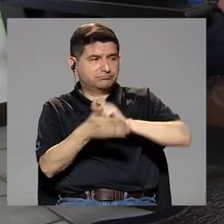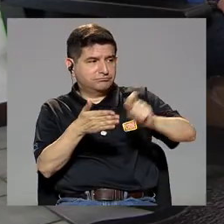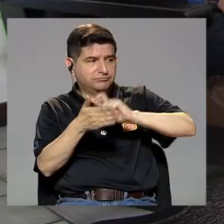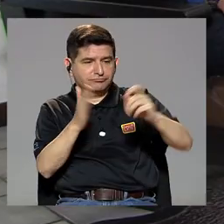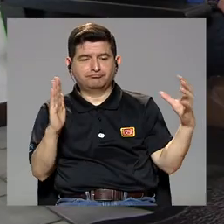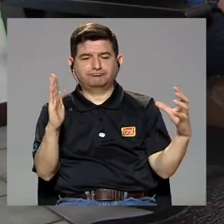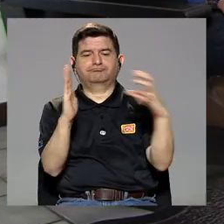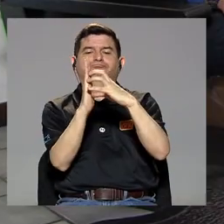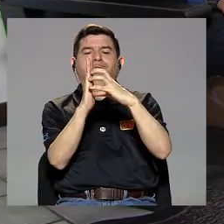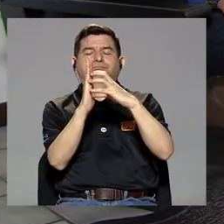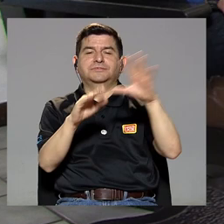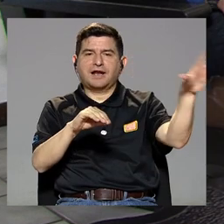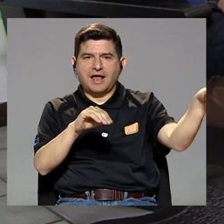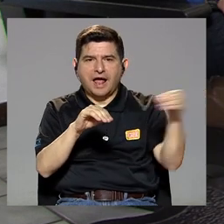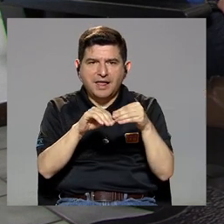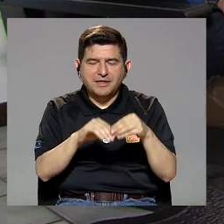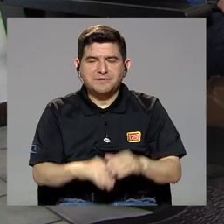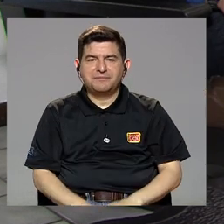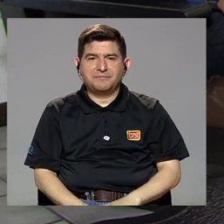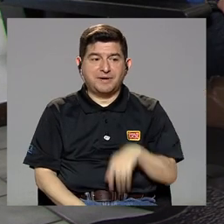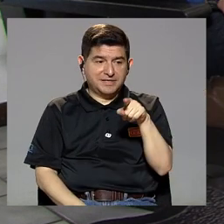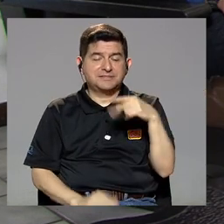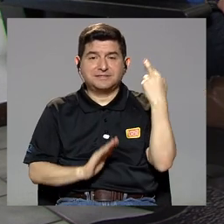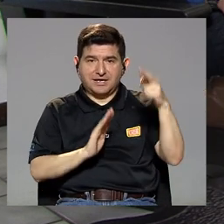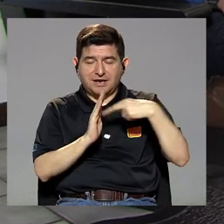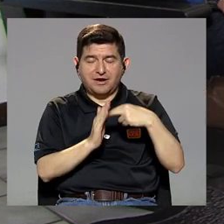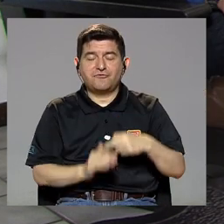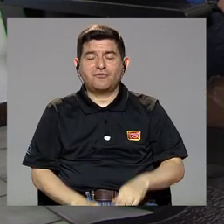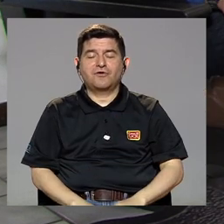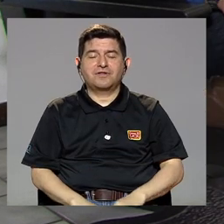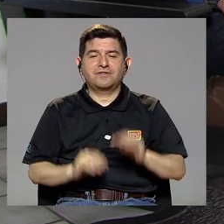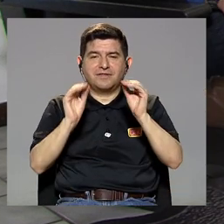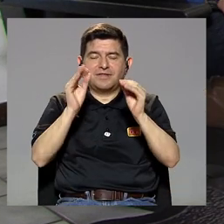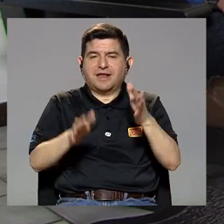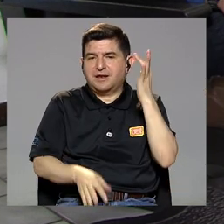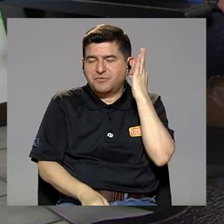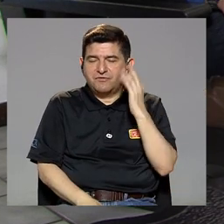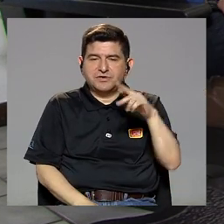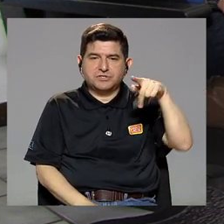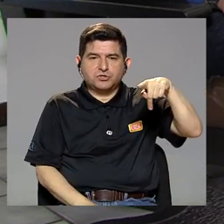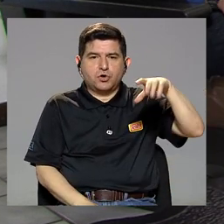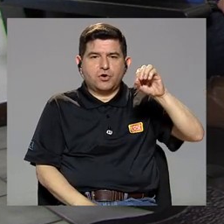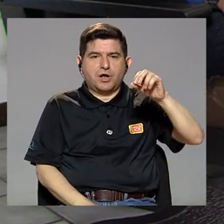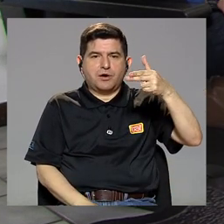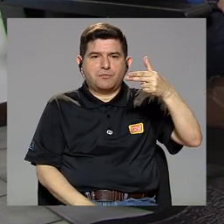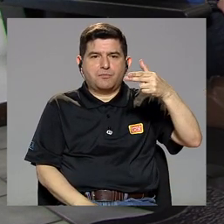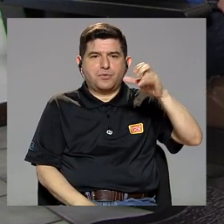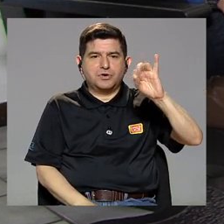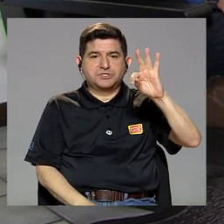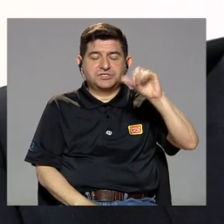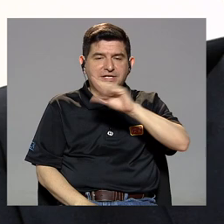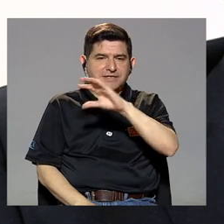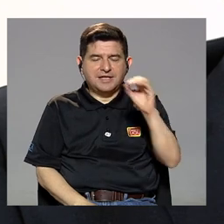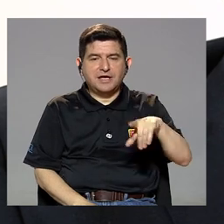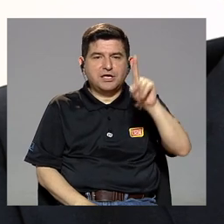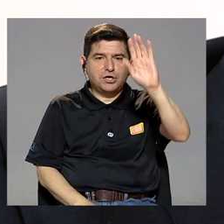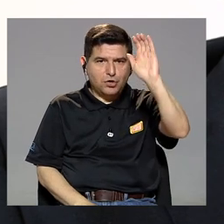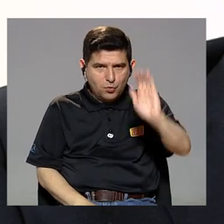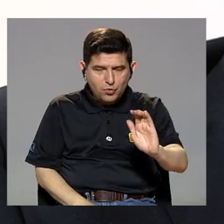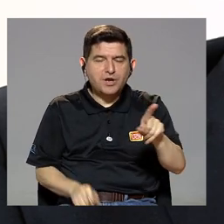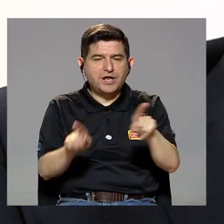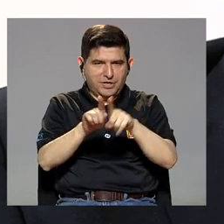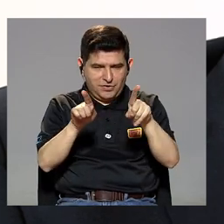guiones y además así el personaje de la niña pollito y el personaje de liberato que era uno de los niños que iban a la